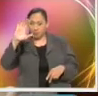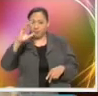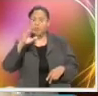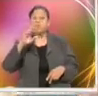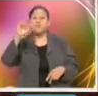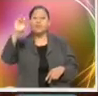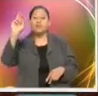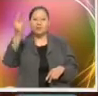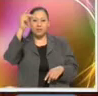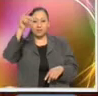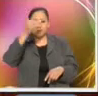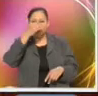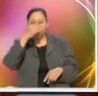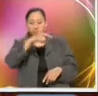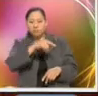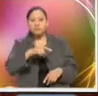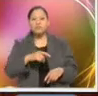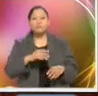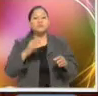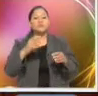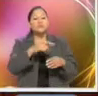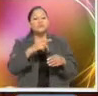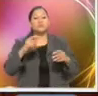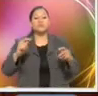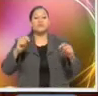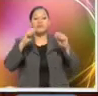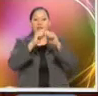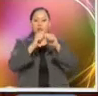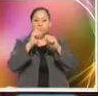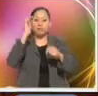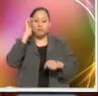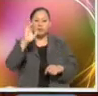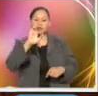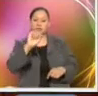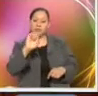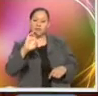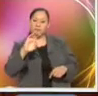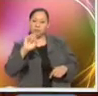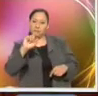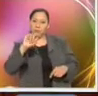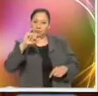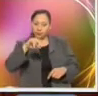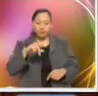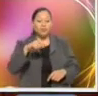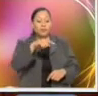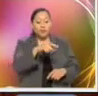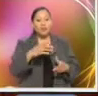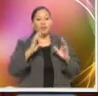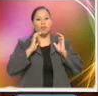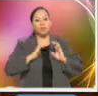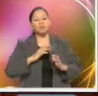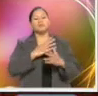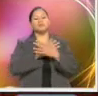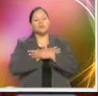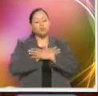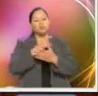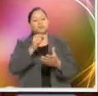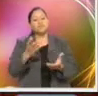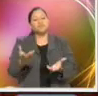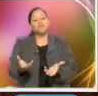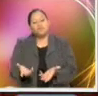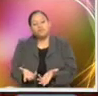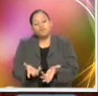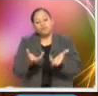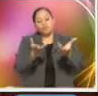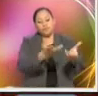al lugar sagrado. Vinieron al templo de San Sebastián Mártir y aquí colocaron el cuerpo sin vida de Don Fermín